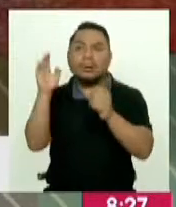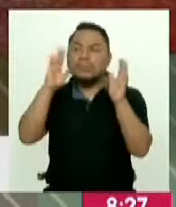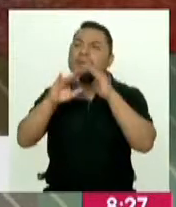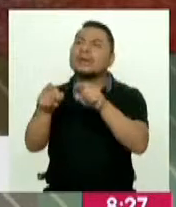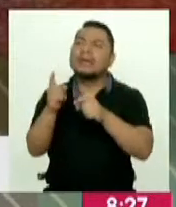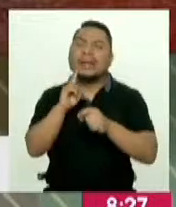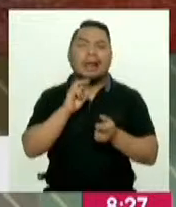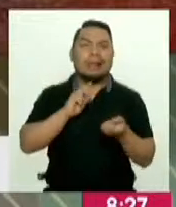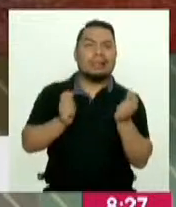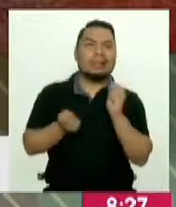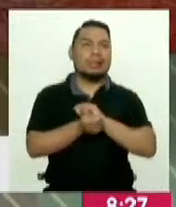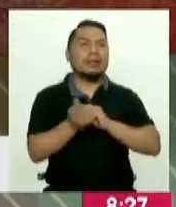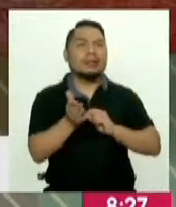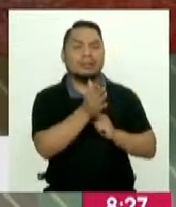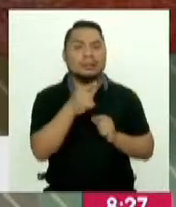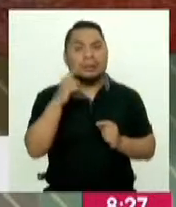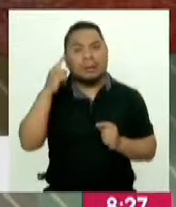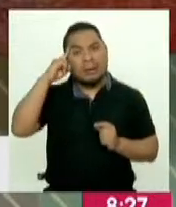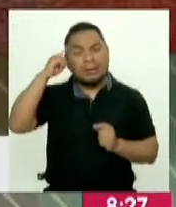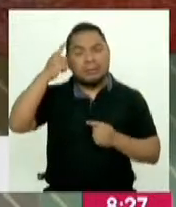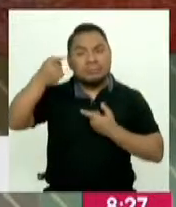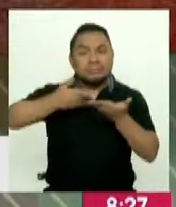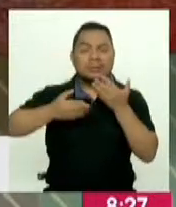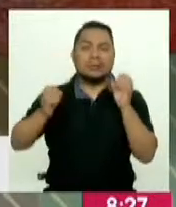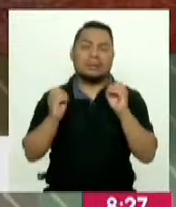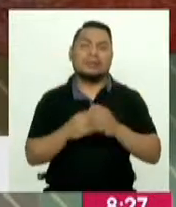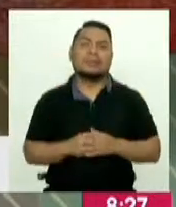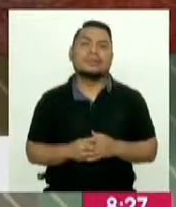están intercambiando puntos de vista, ni están tampoco